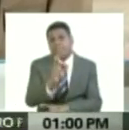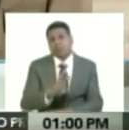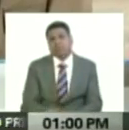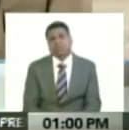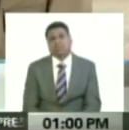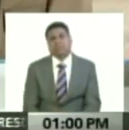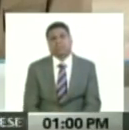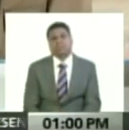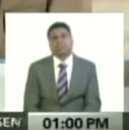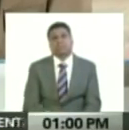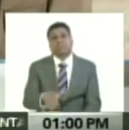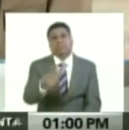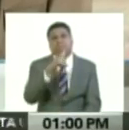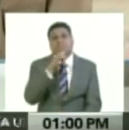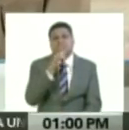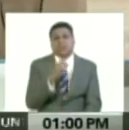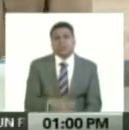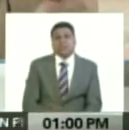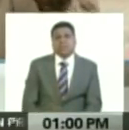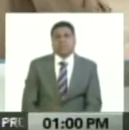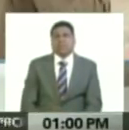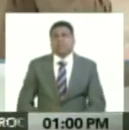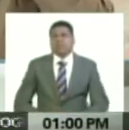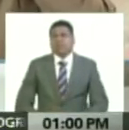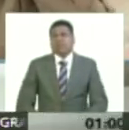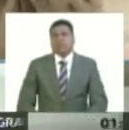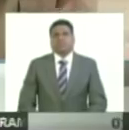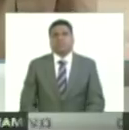mucho gusto contestaremos las preguntas a que hubiera lugar.